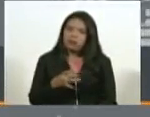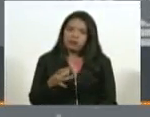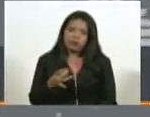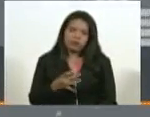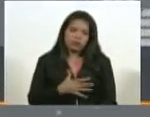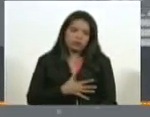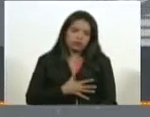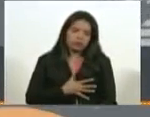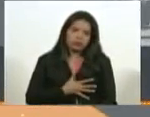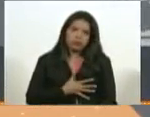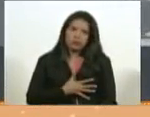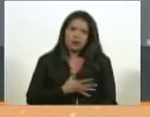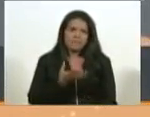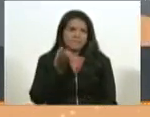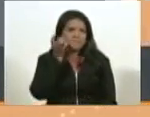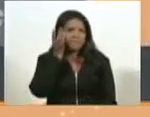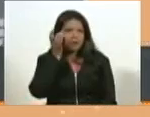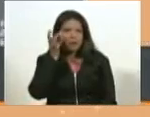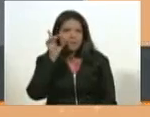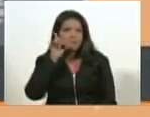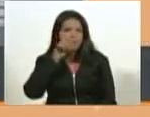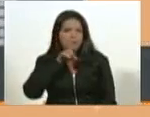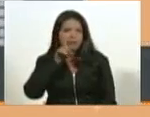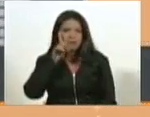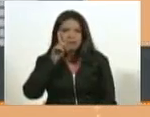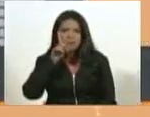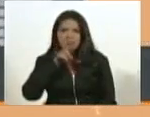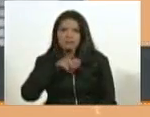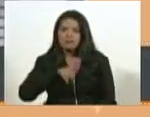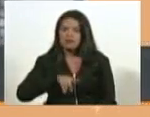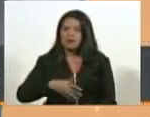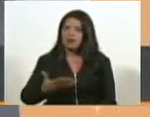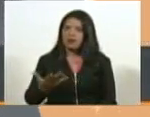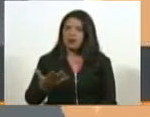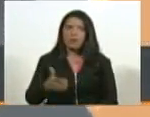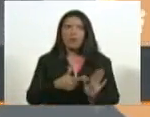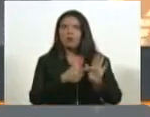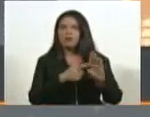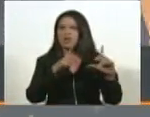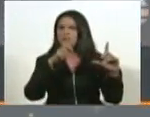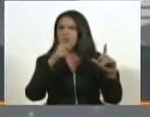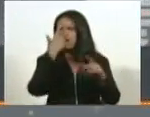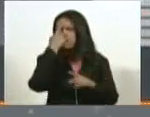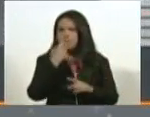La mentira, la vagabundería, la superposición de imágenes.